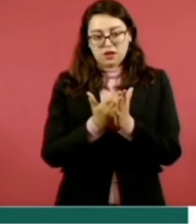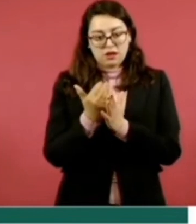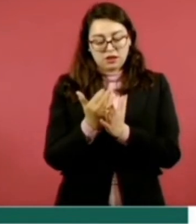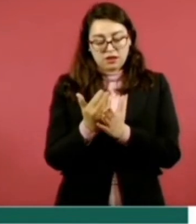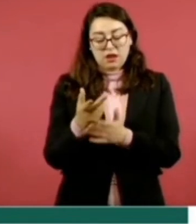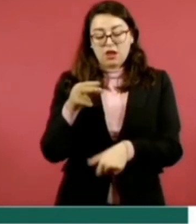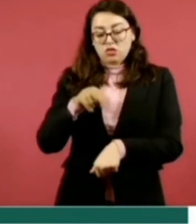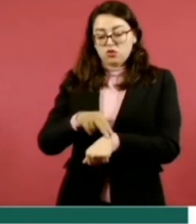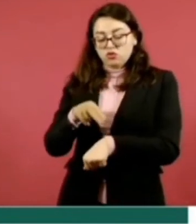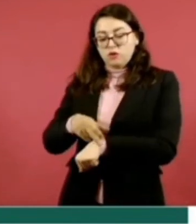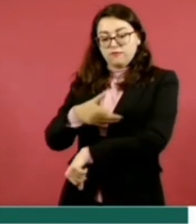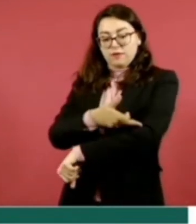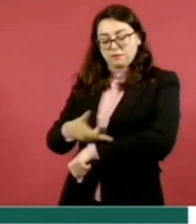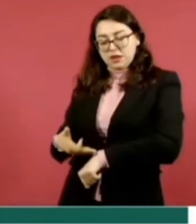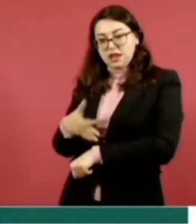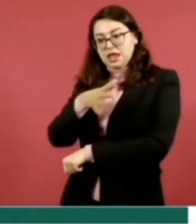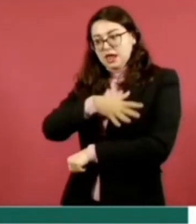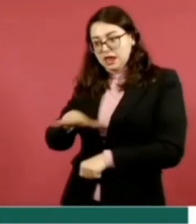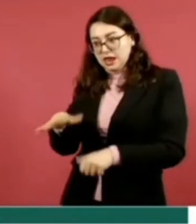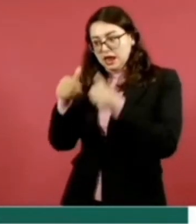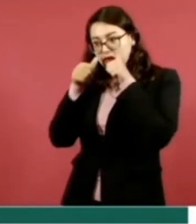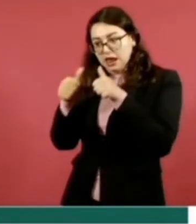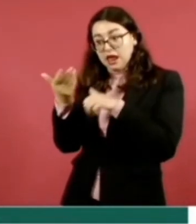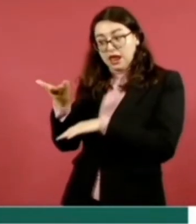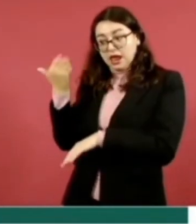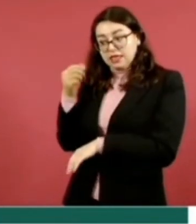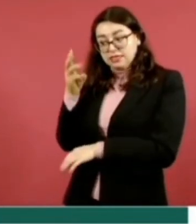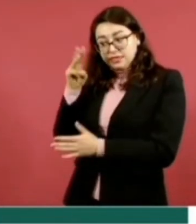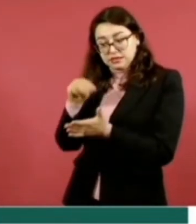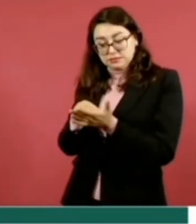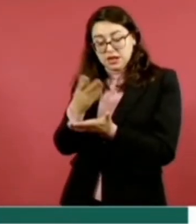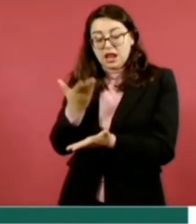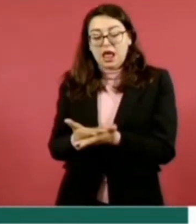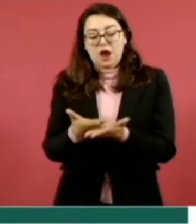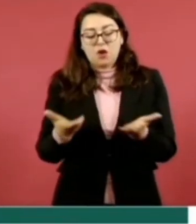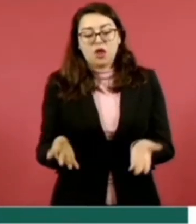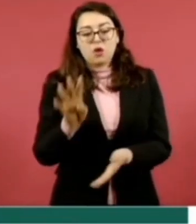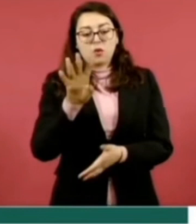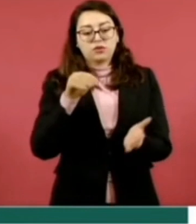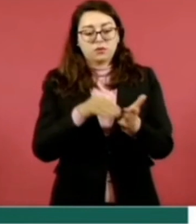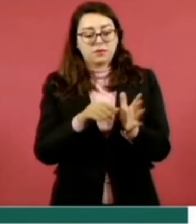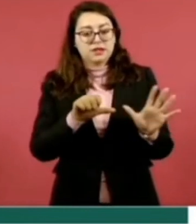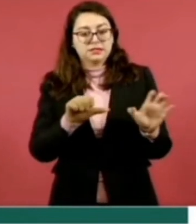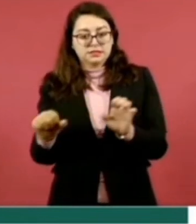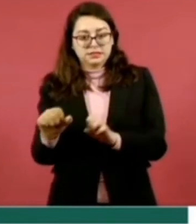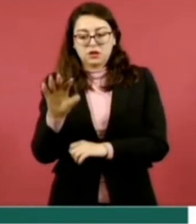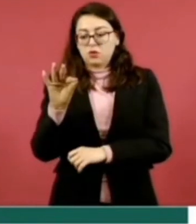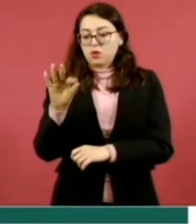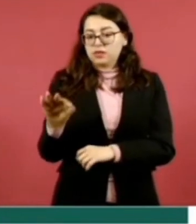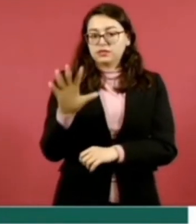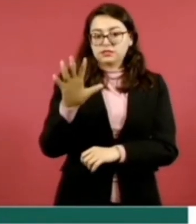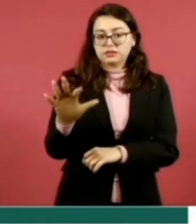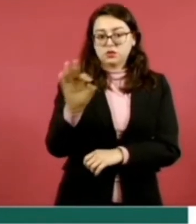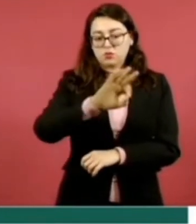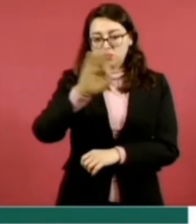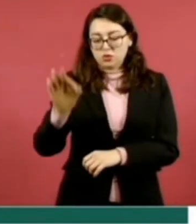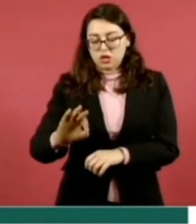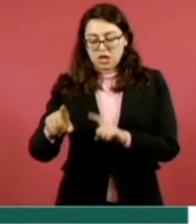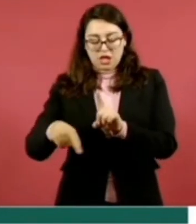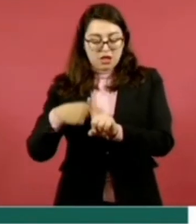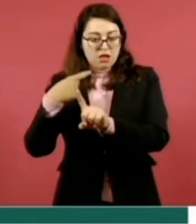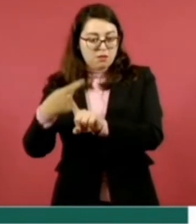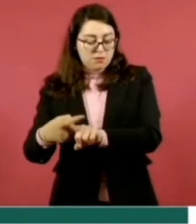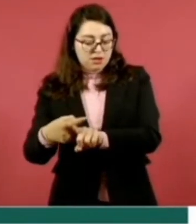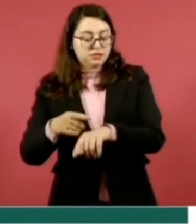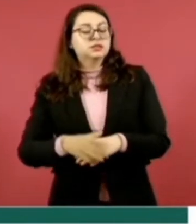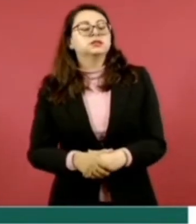consultas de medicina familiar pasaron de 3,157 a 4,609, es un incremento del 45% en la consulta de medicina